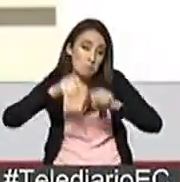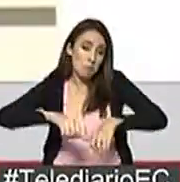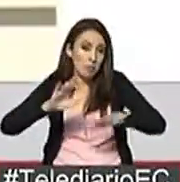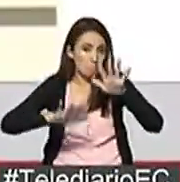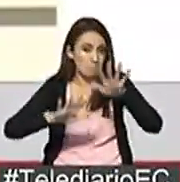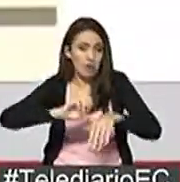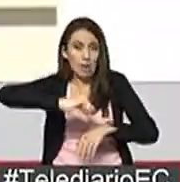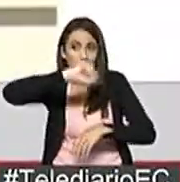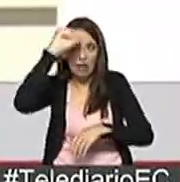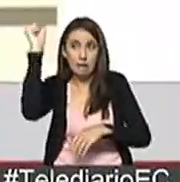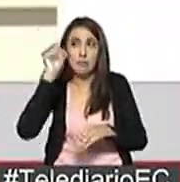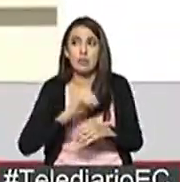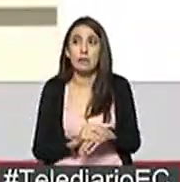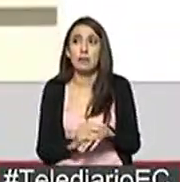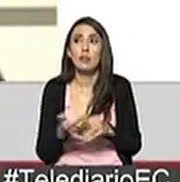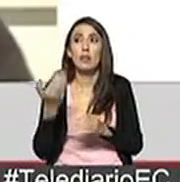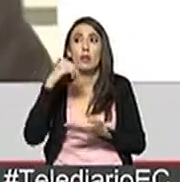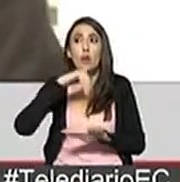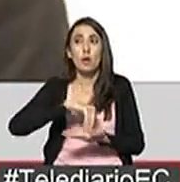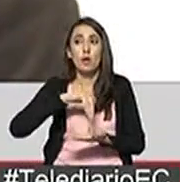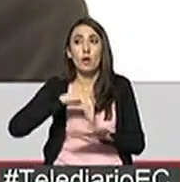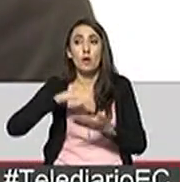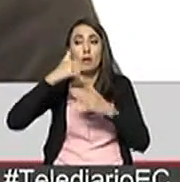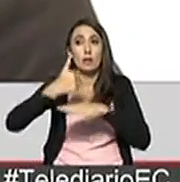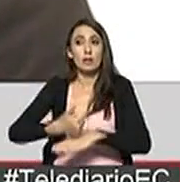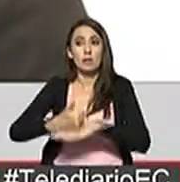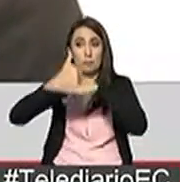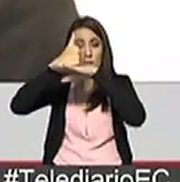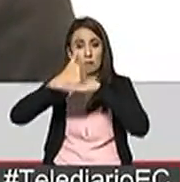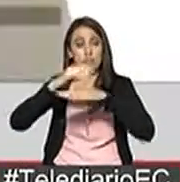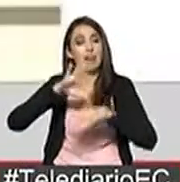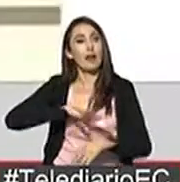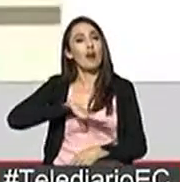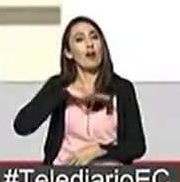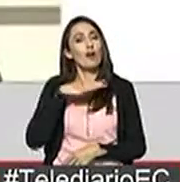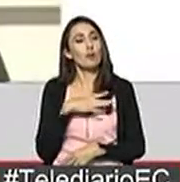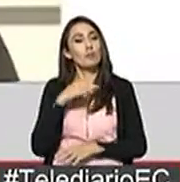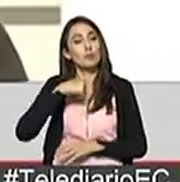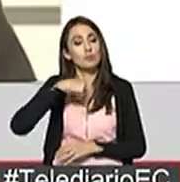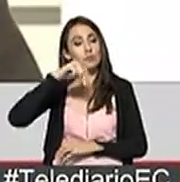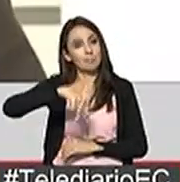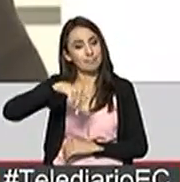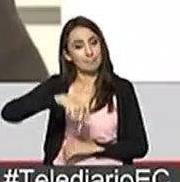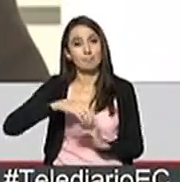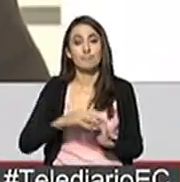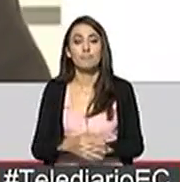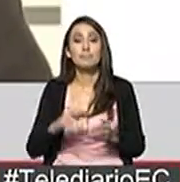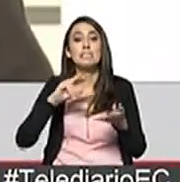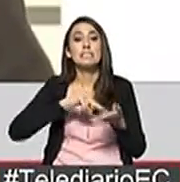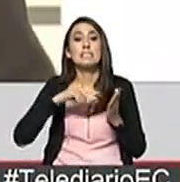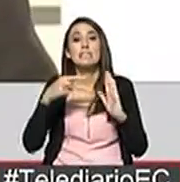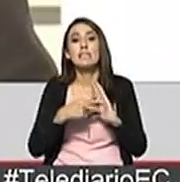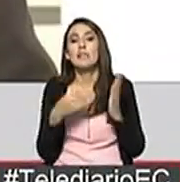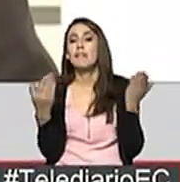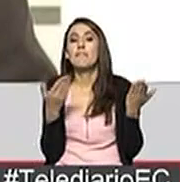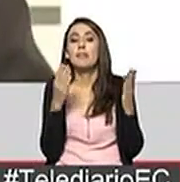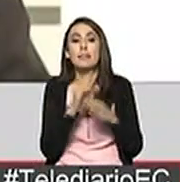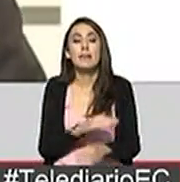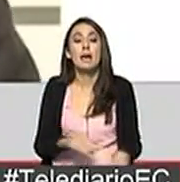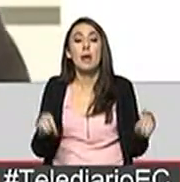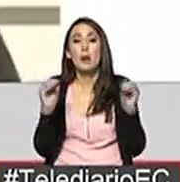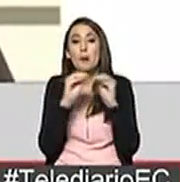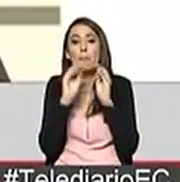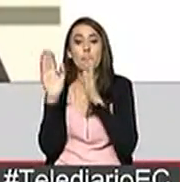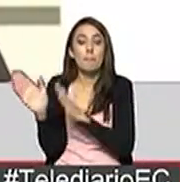Dios mediante, la segunda en el mundo, la primera en América, y nos llena de muchísimo orgullo. Significa que hay una mayor razón o una